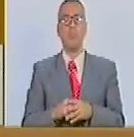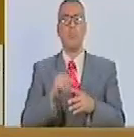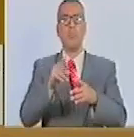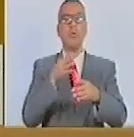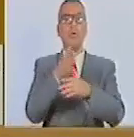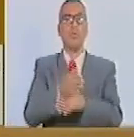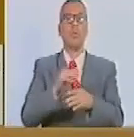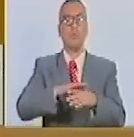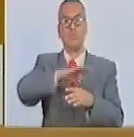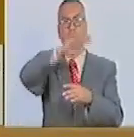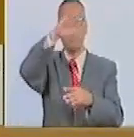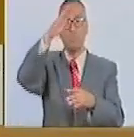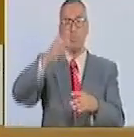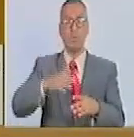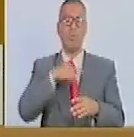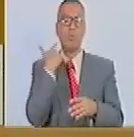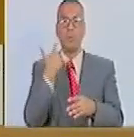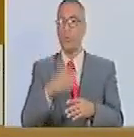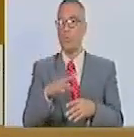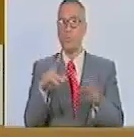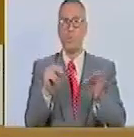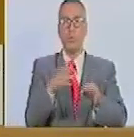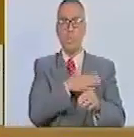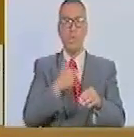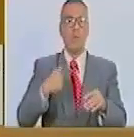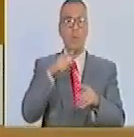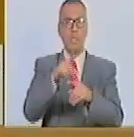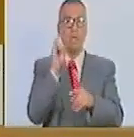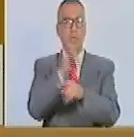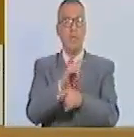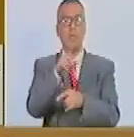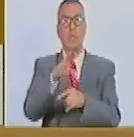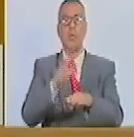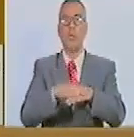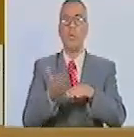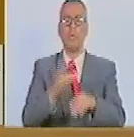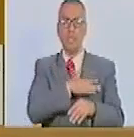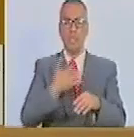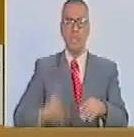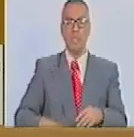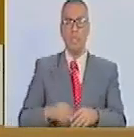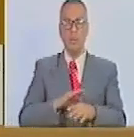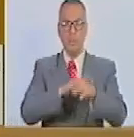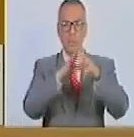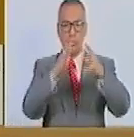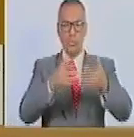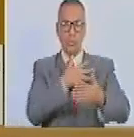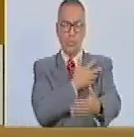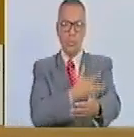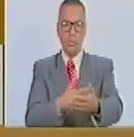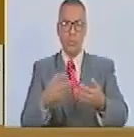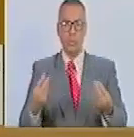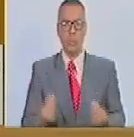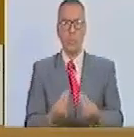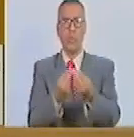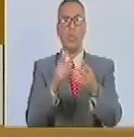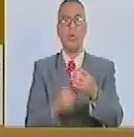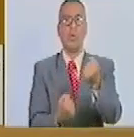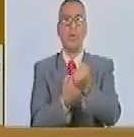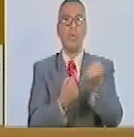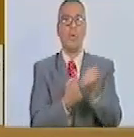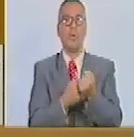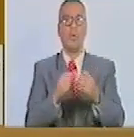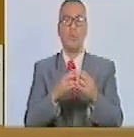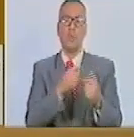fuimos las montañas de cadáveres que quería el enemigo, porque China nos arropó con su hermandad. Y voy a hablar